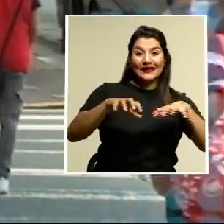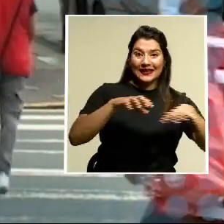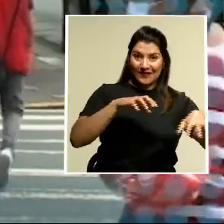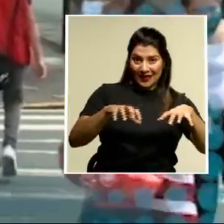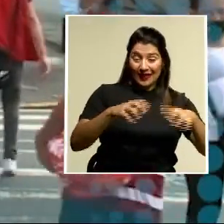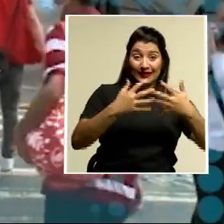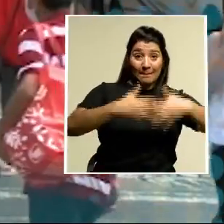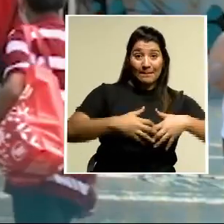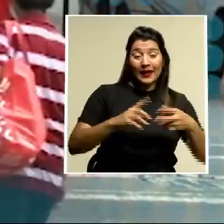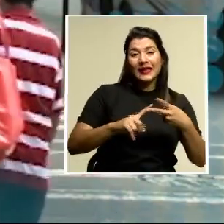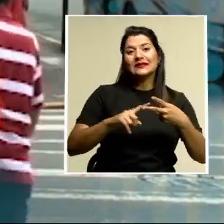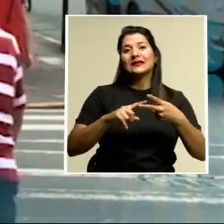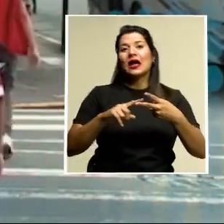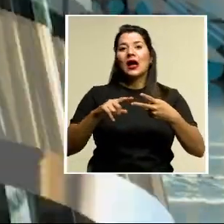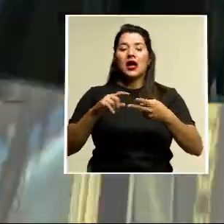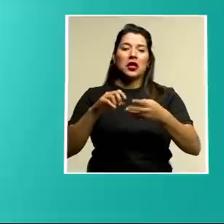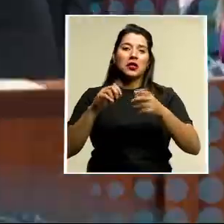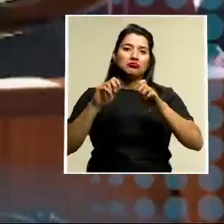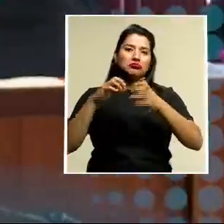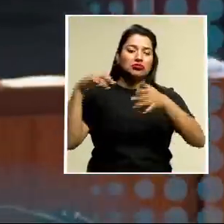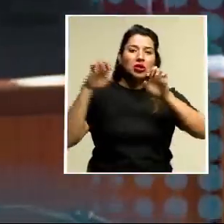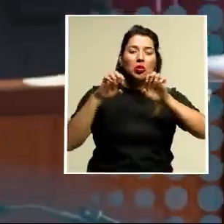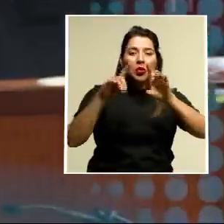de eventos y lugares de culto.